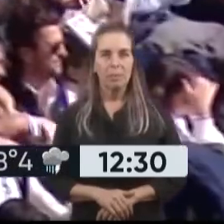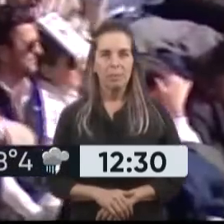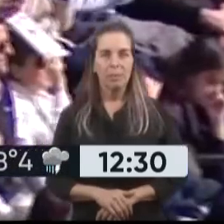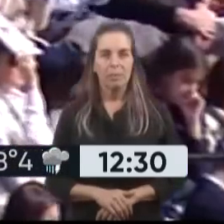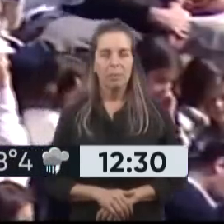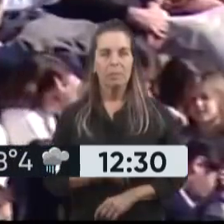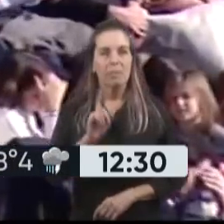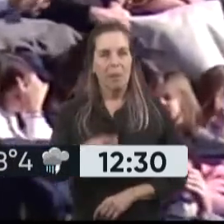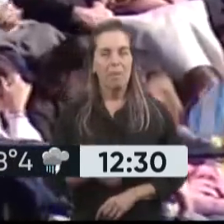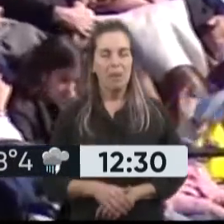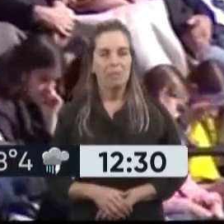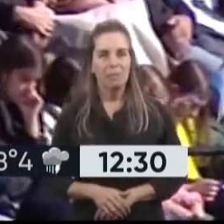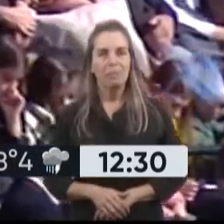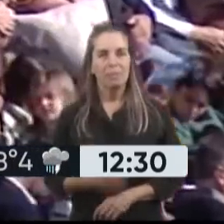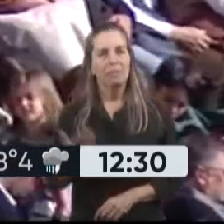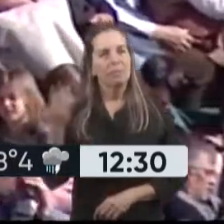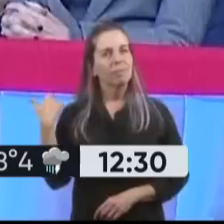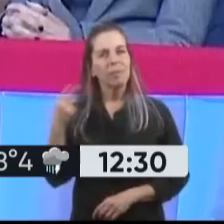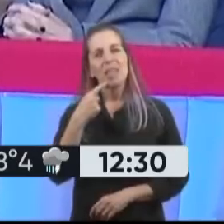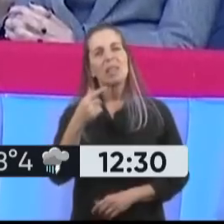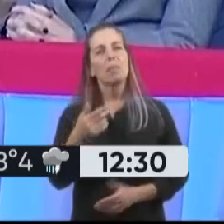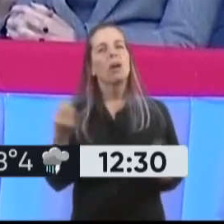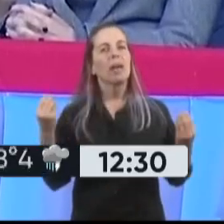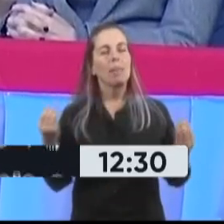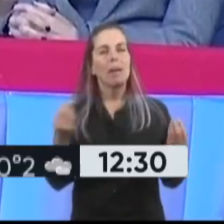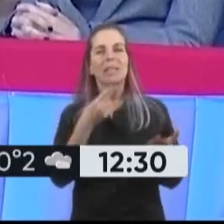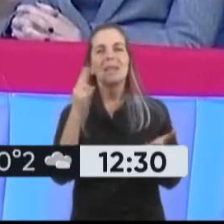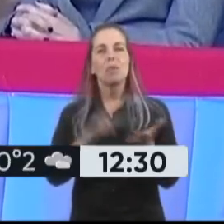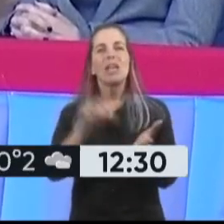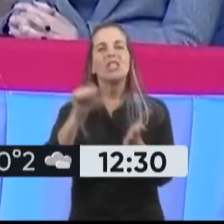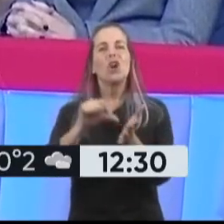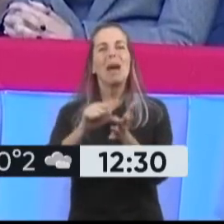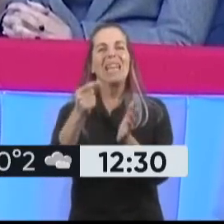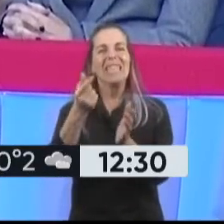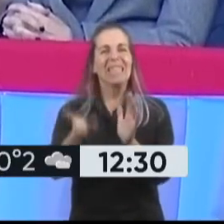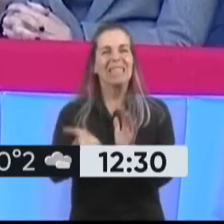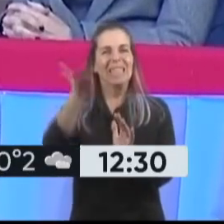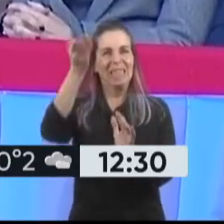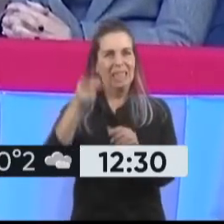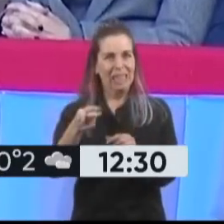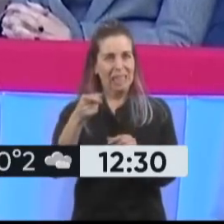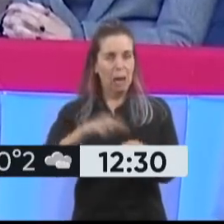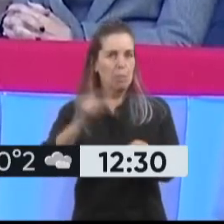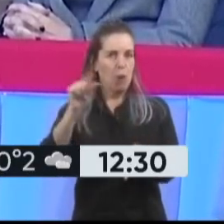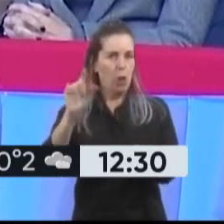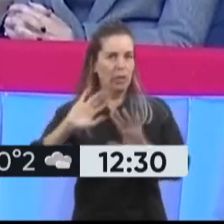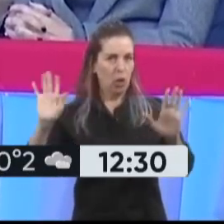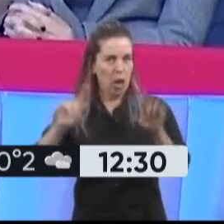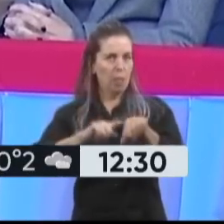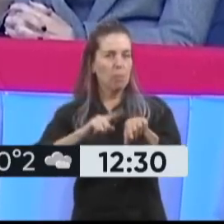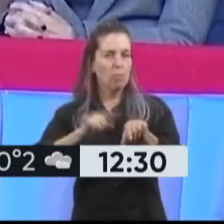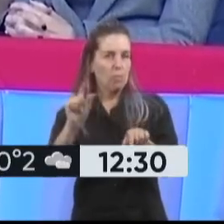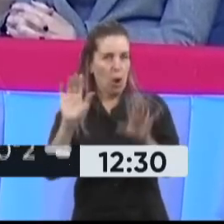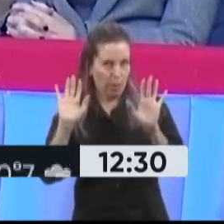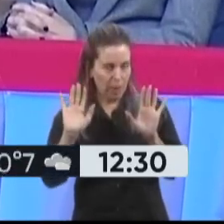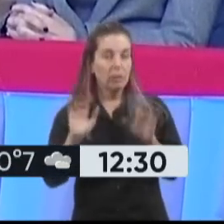A su vez, habíamos dicho que la suba del impuesto país era absolutamente transitoria y en el